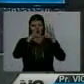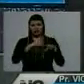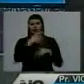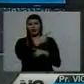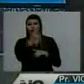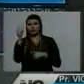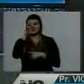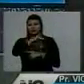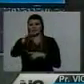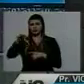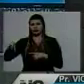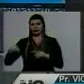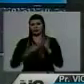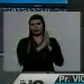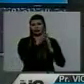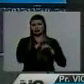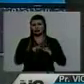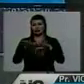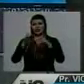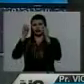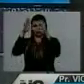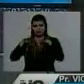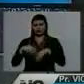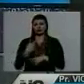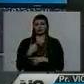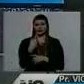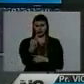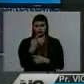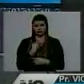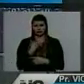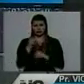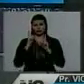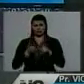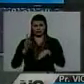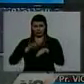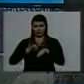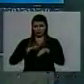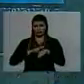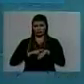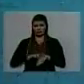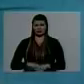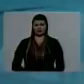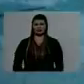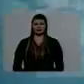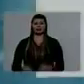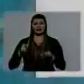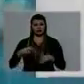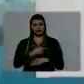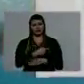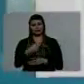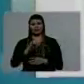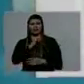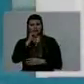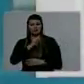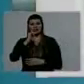países por medio del Paraguay. Y tú y yo somos parte de esto. El editorial del